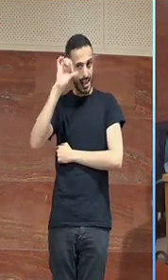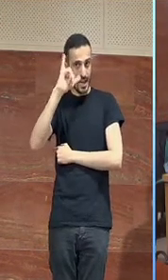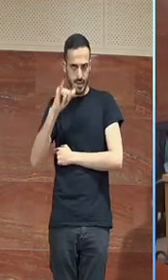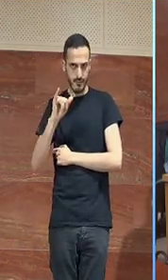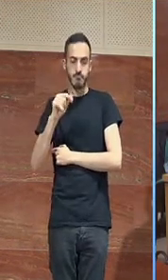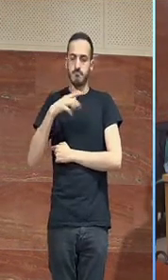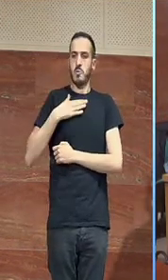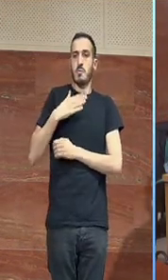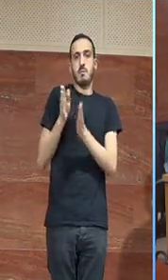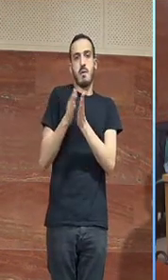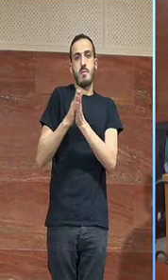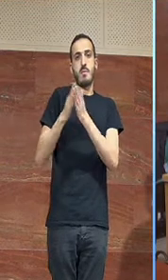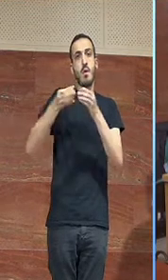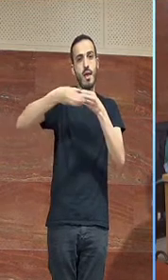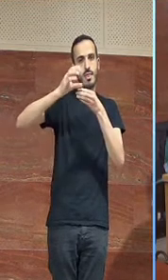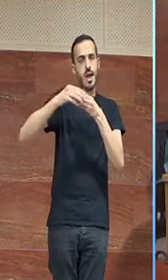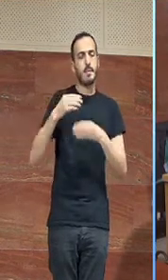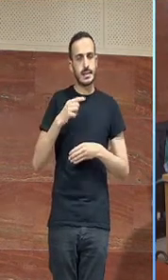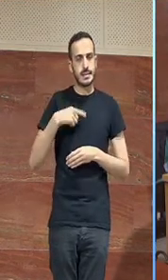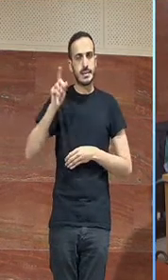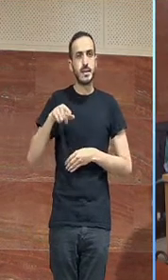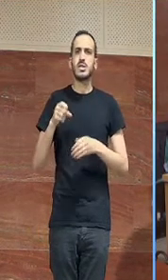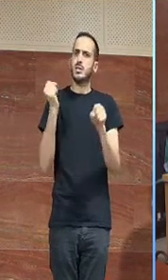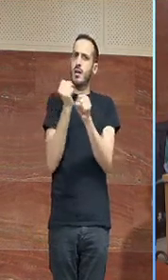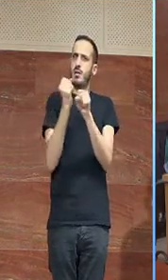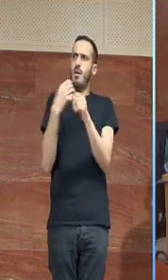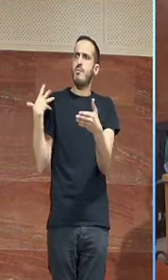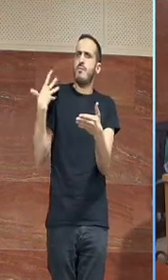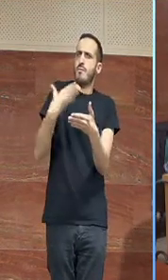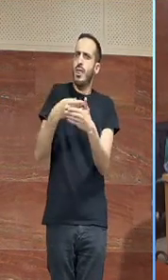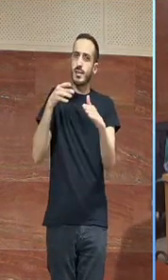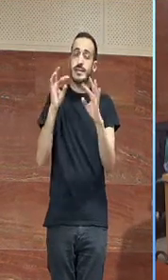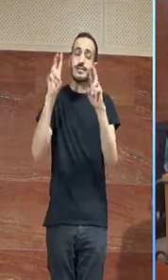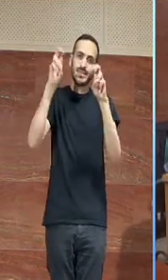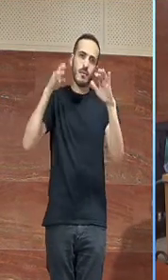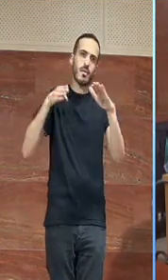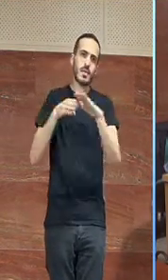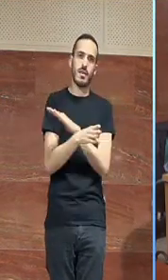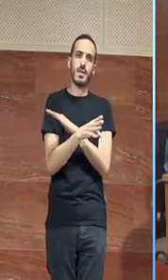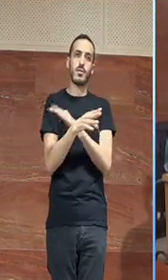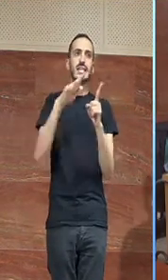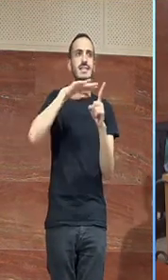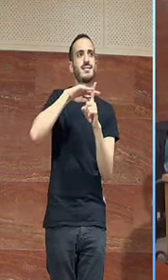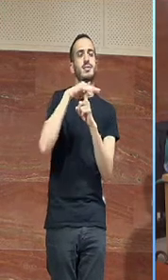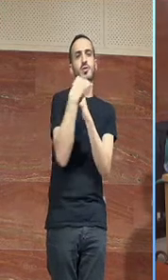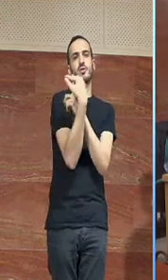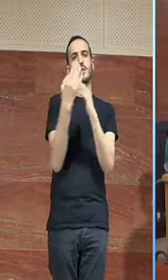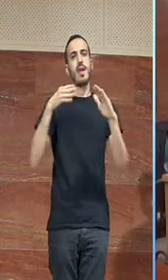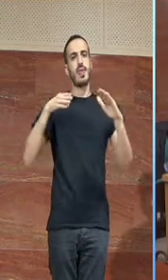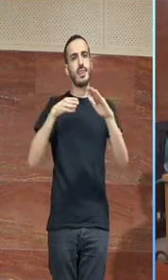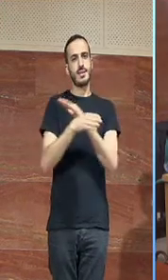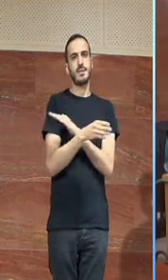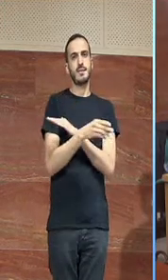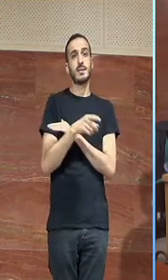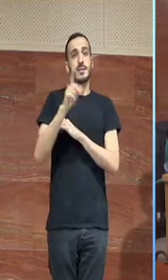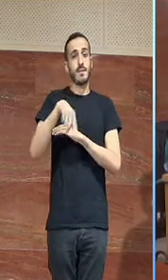Tiene una larga experiencia trabajando en pos de la accesibilidad en el entorno construido y en otros entornos como el entorno natural, en urbanismo, en